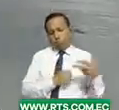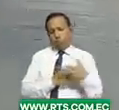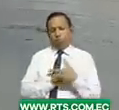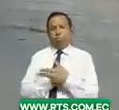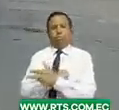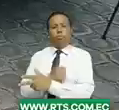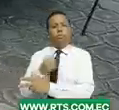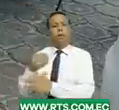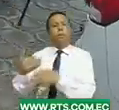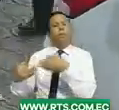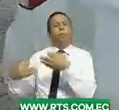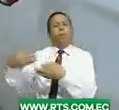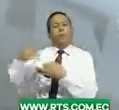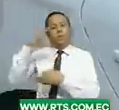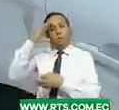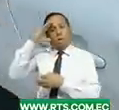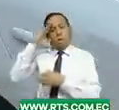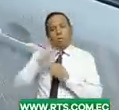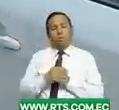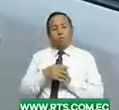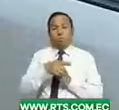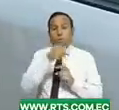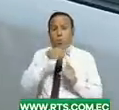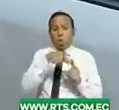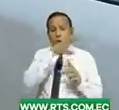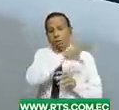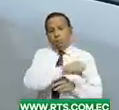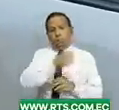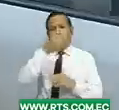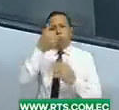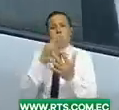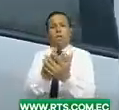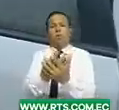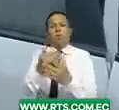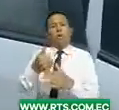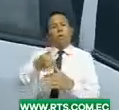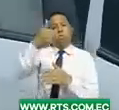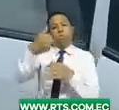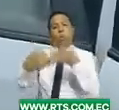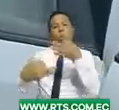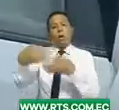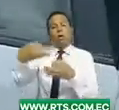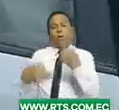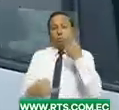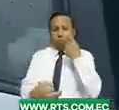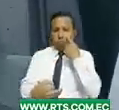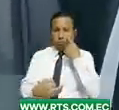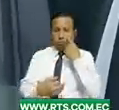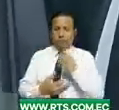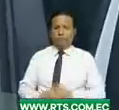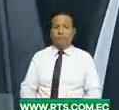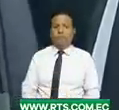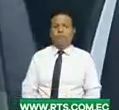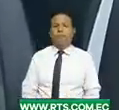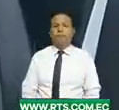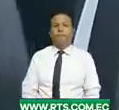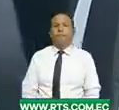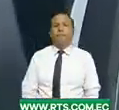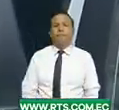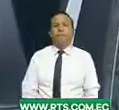sujeto puesto a órdenes de la autoridad competente. En Chimborazo, informó Darwin Altamirano.